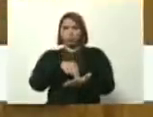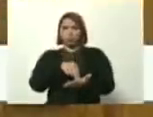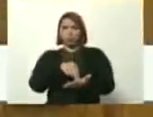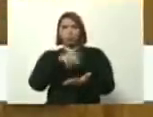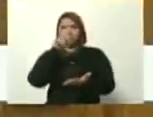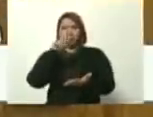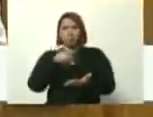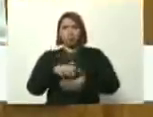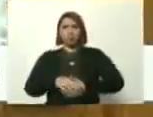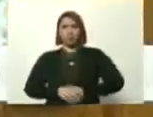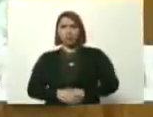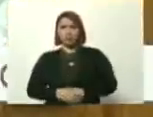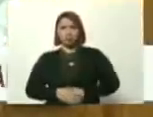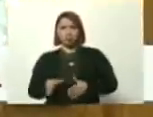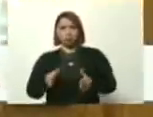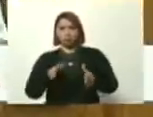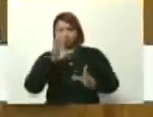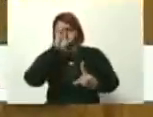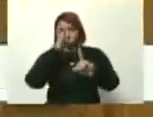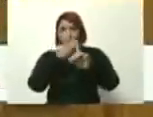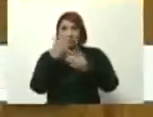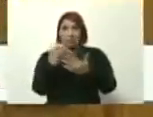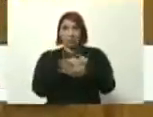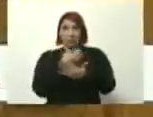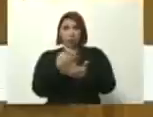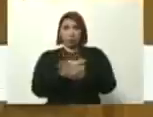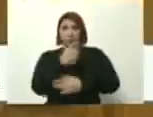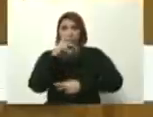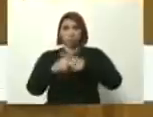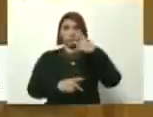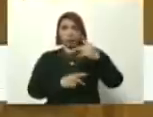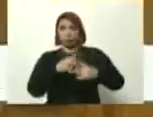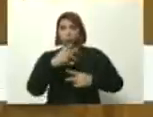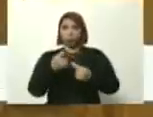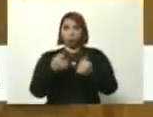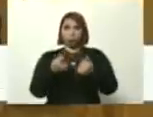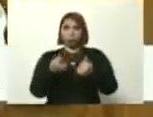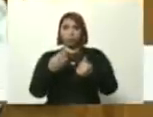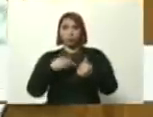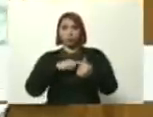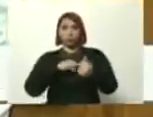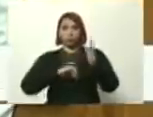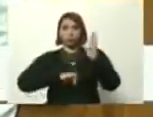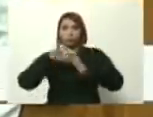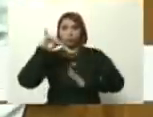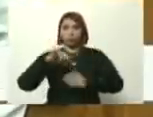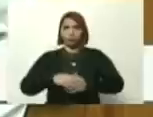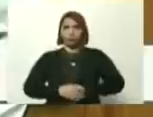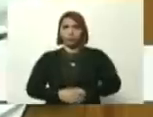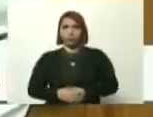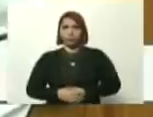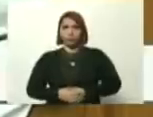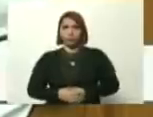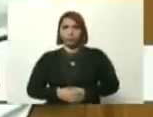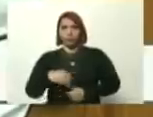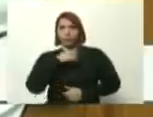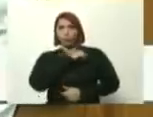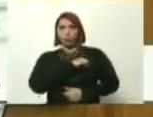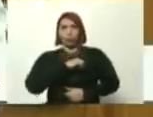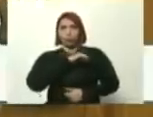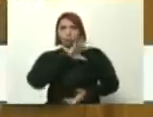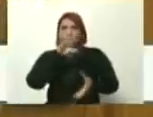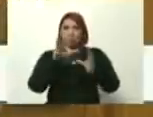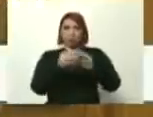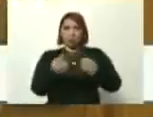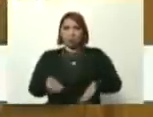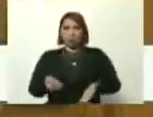el paso y en el tránsito a la economía productiva, hemos tenido un incremento de los comités locales de abastecimiento